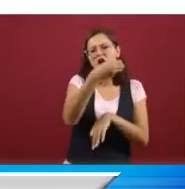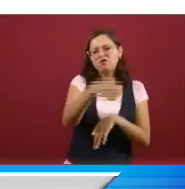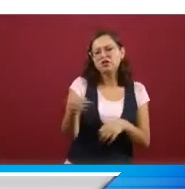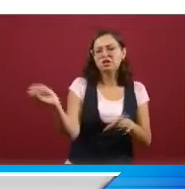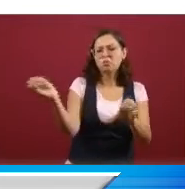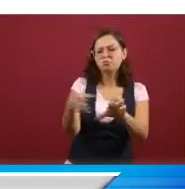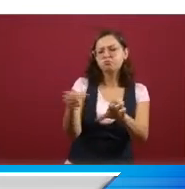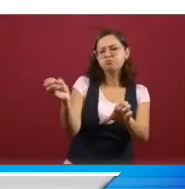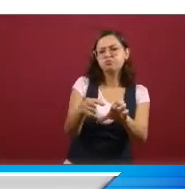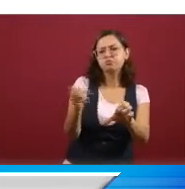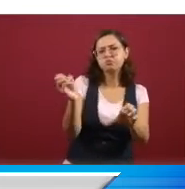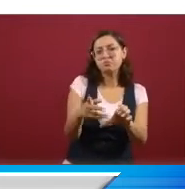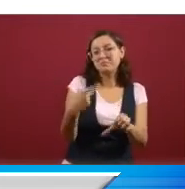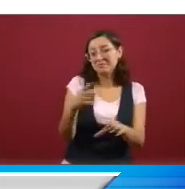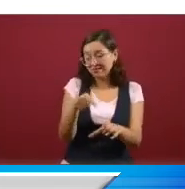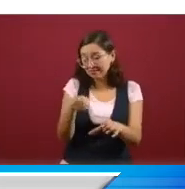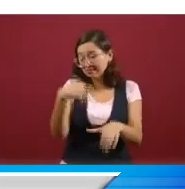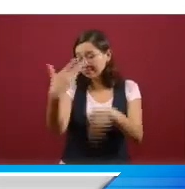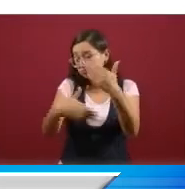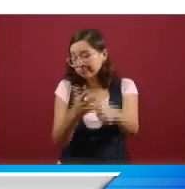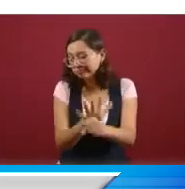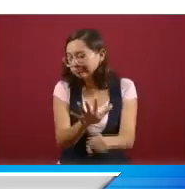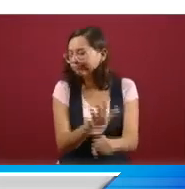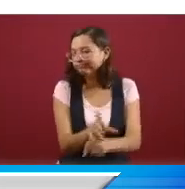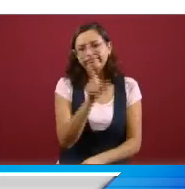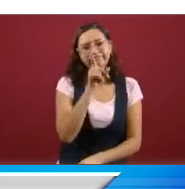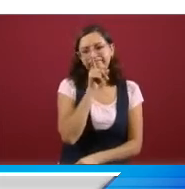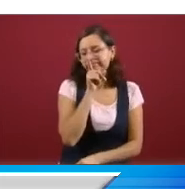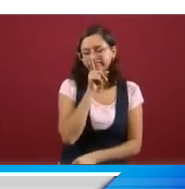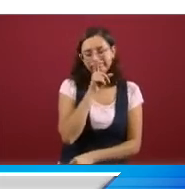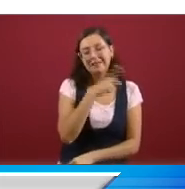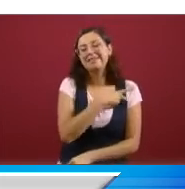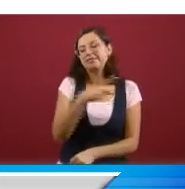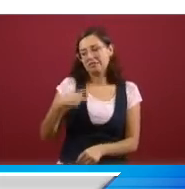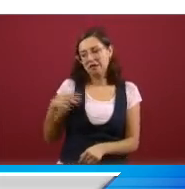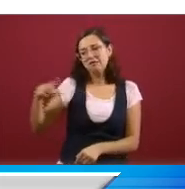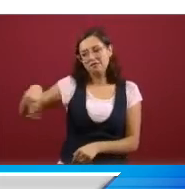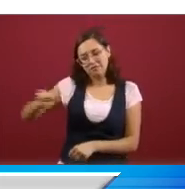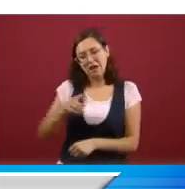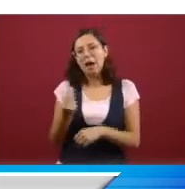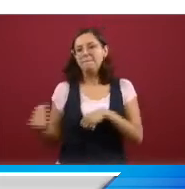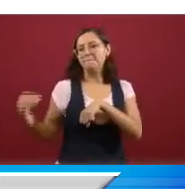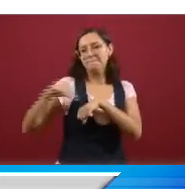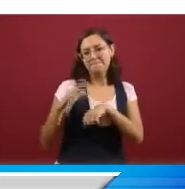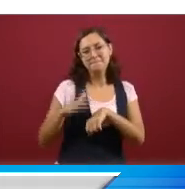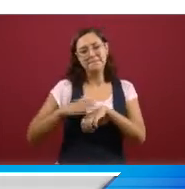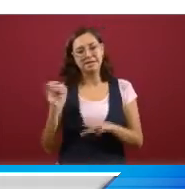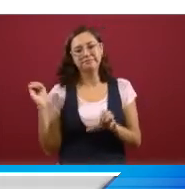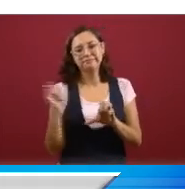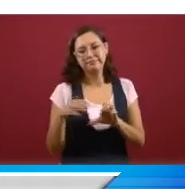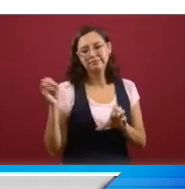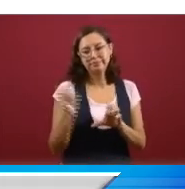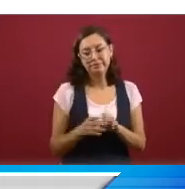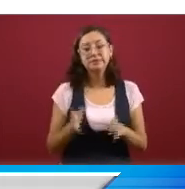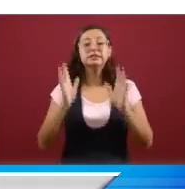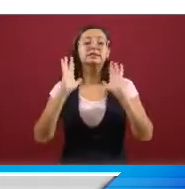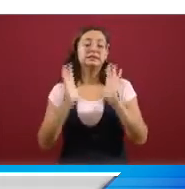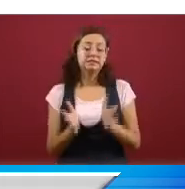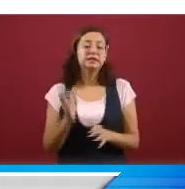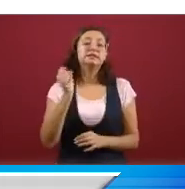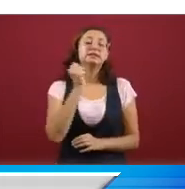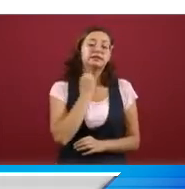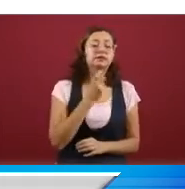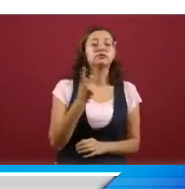voluntario, rendimiento y las comisiones. Esta última es la que informa y que implica la disminución de comisiones para garantizar una pensión digna.